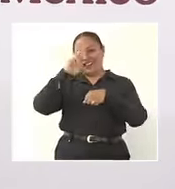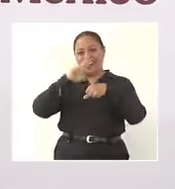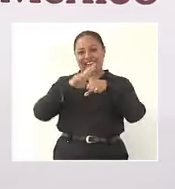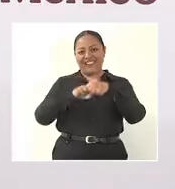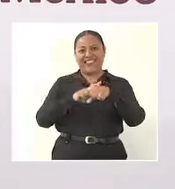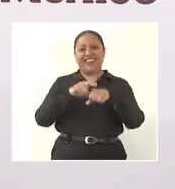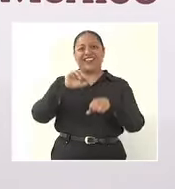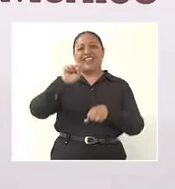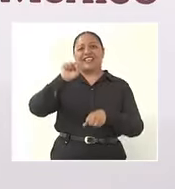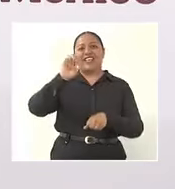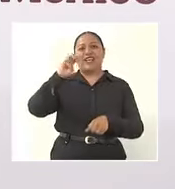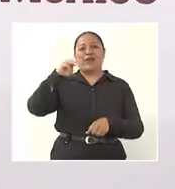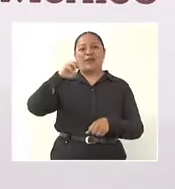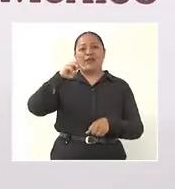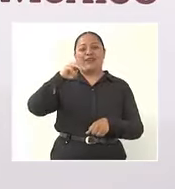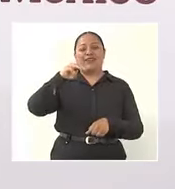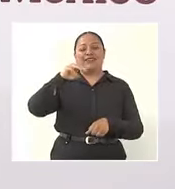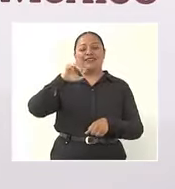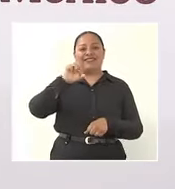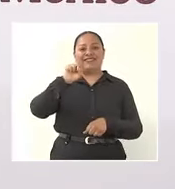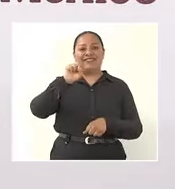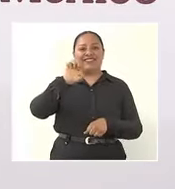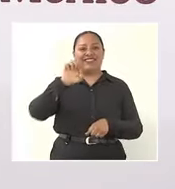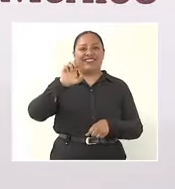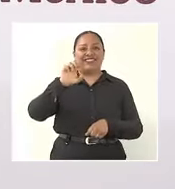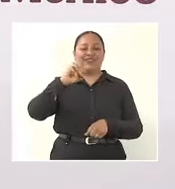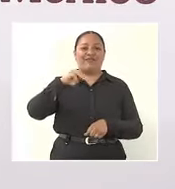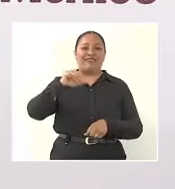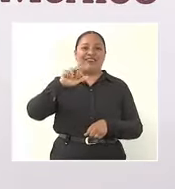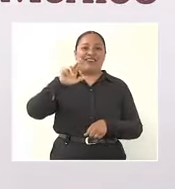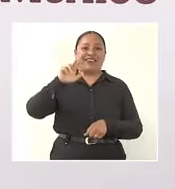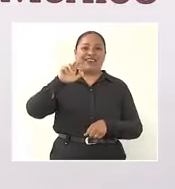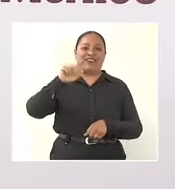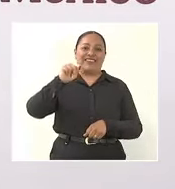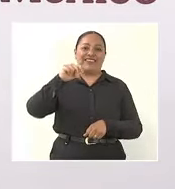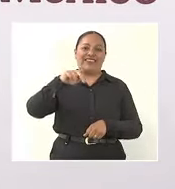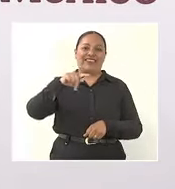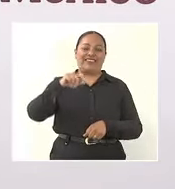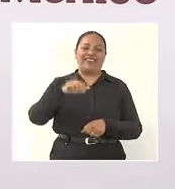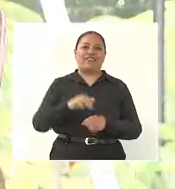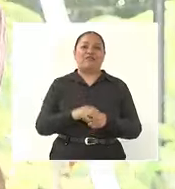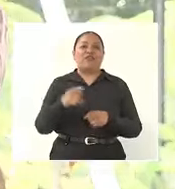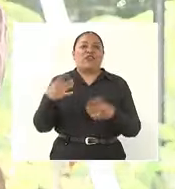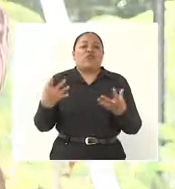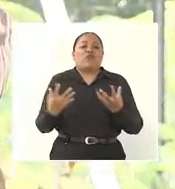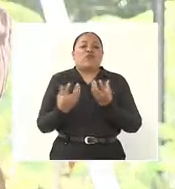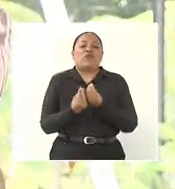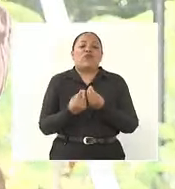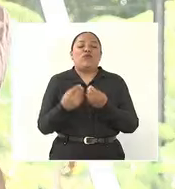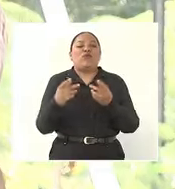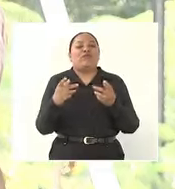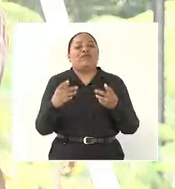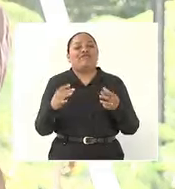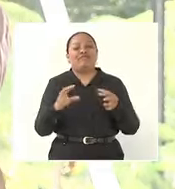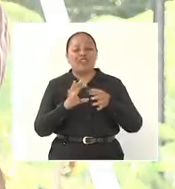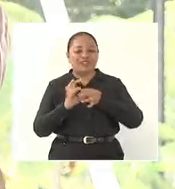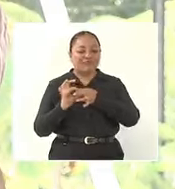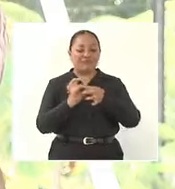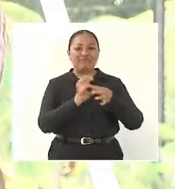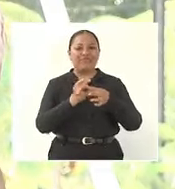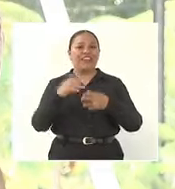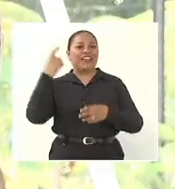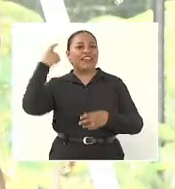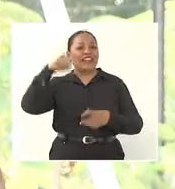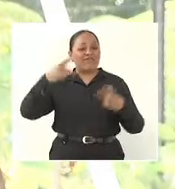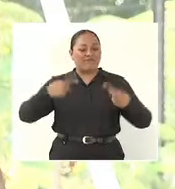de trabajar con ustedes, los queretanos y las queretanas, para poder lograr que esta